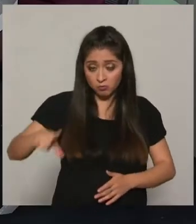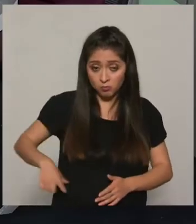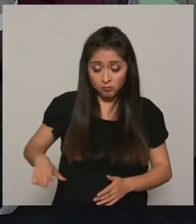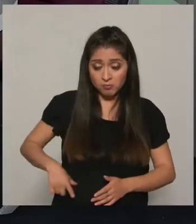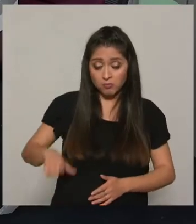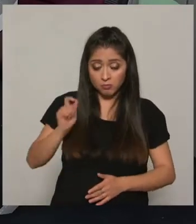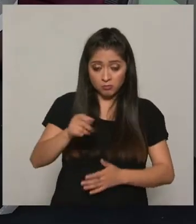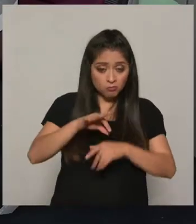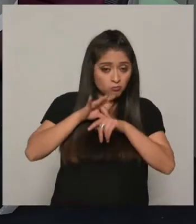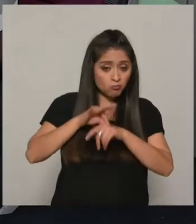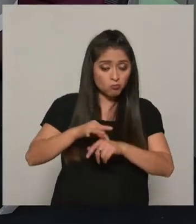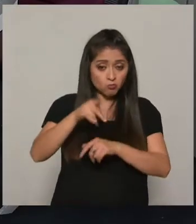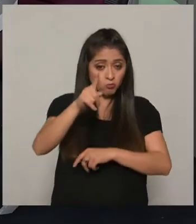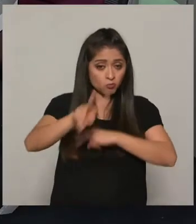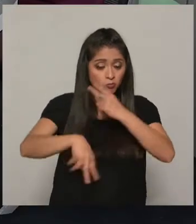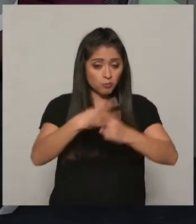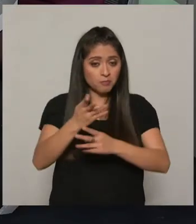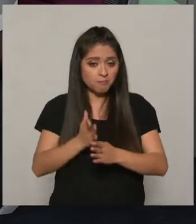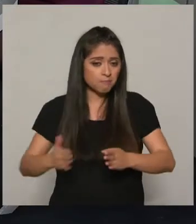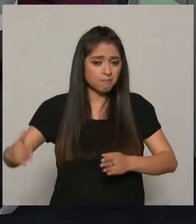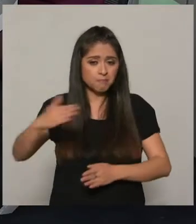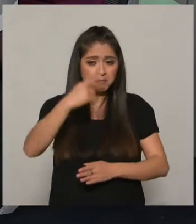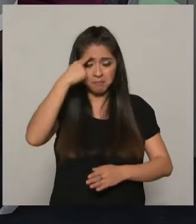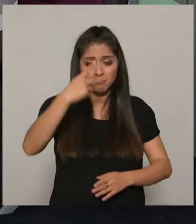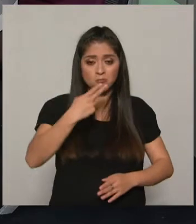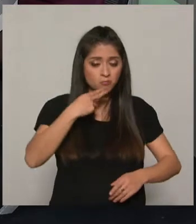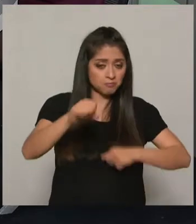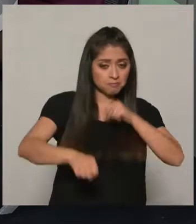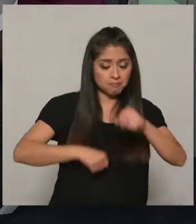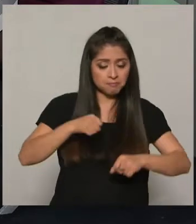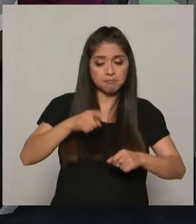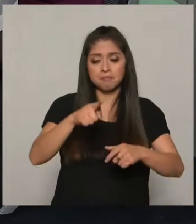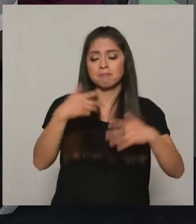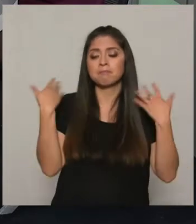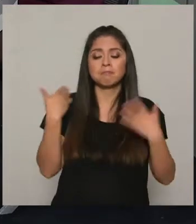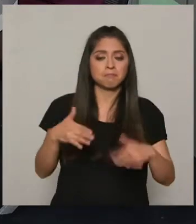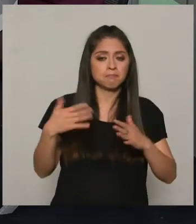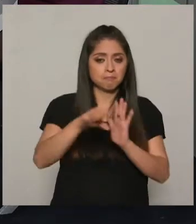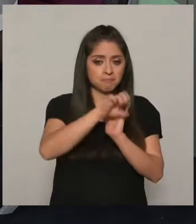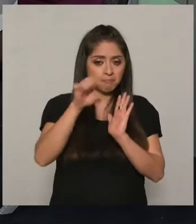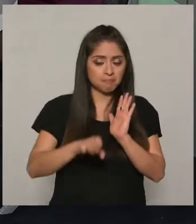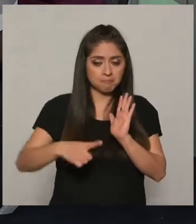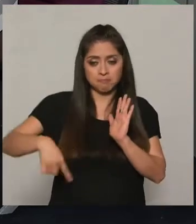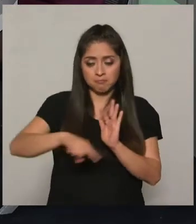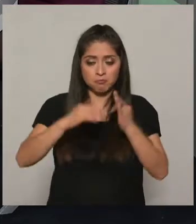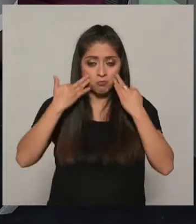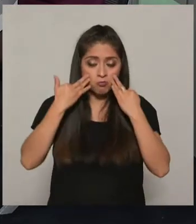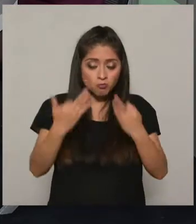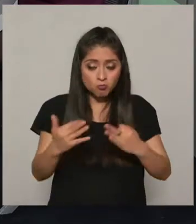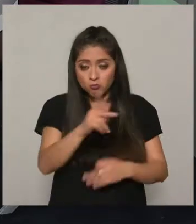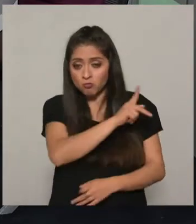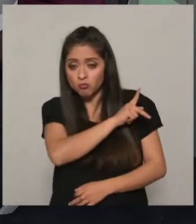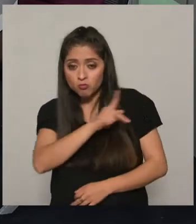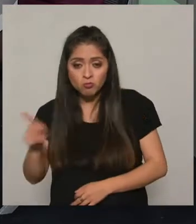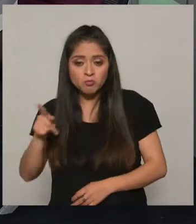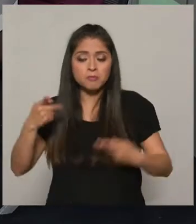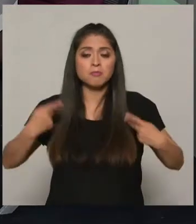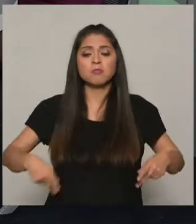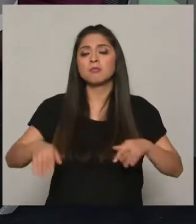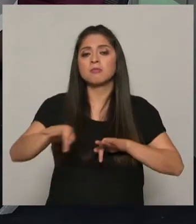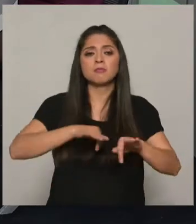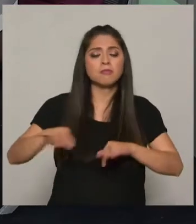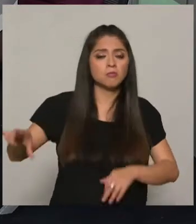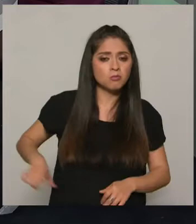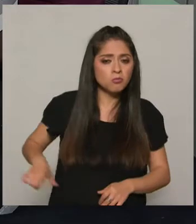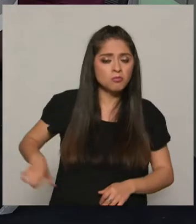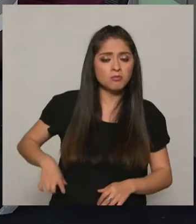de carne y hueso existen y que sí usa la bicicleta. La verdad, qué gran ejemplo estás dando al resto de los funcionarios que están